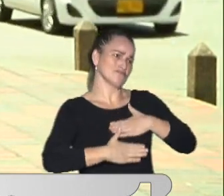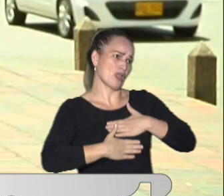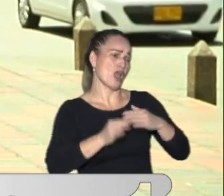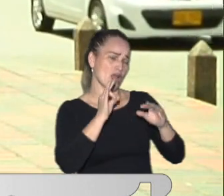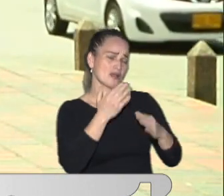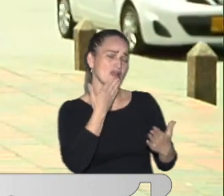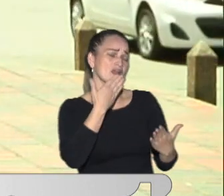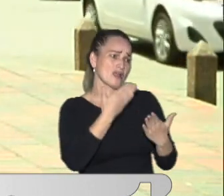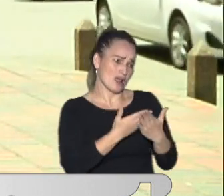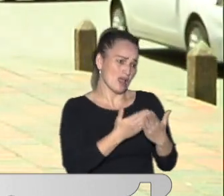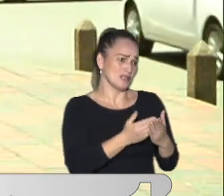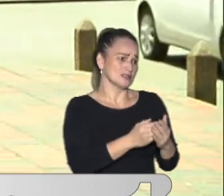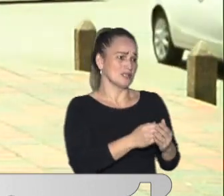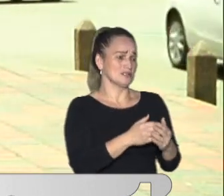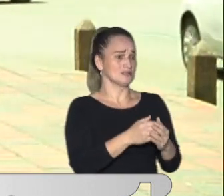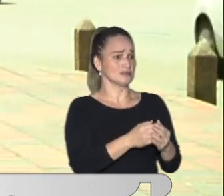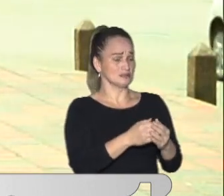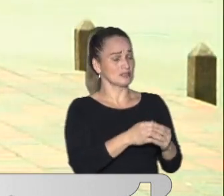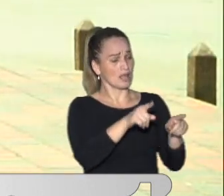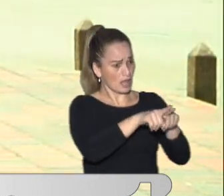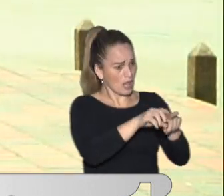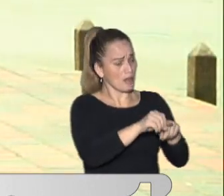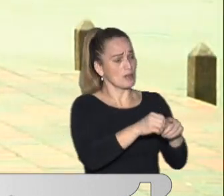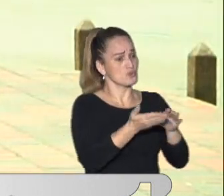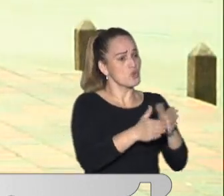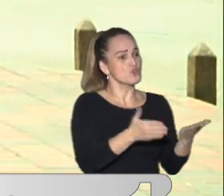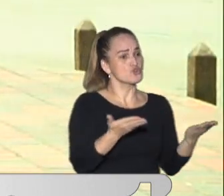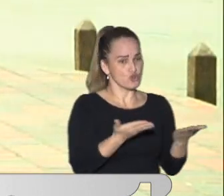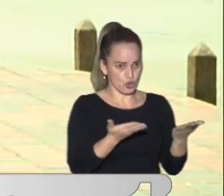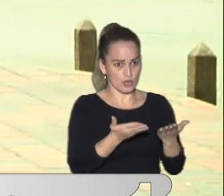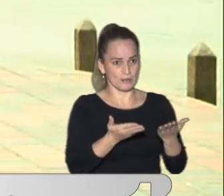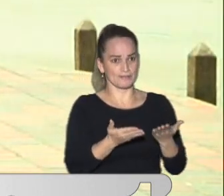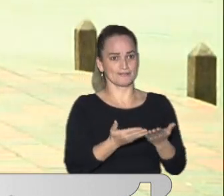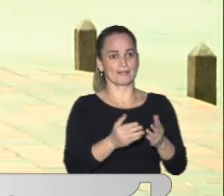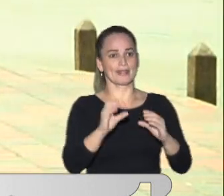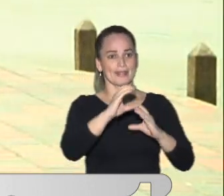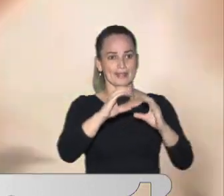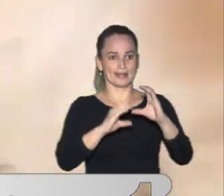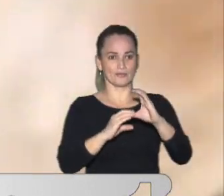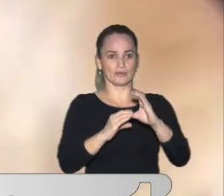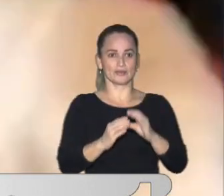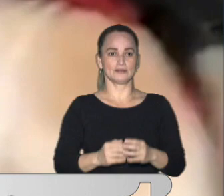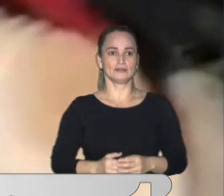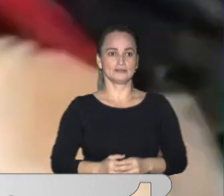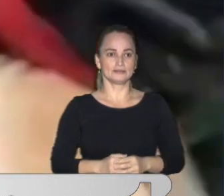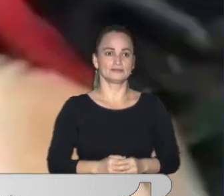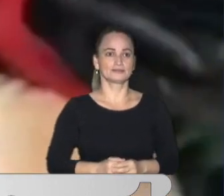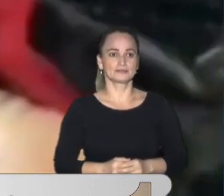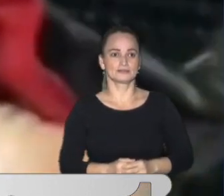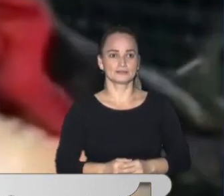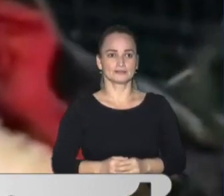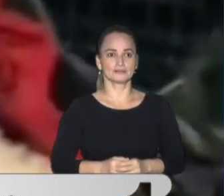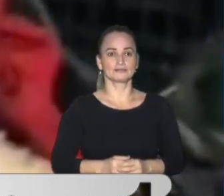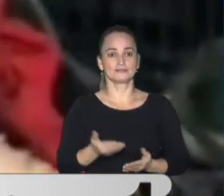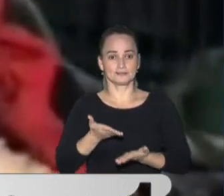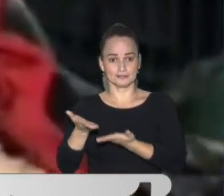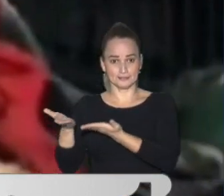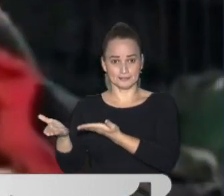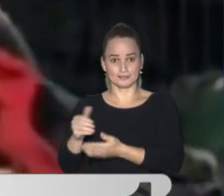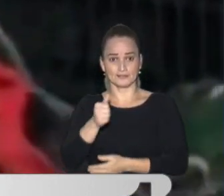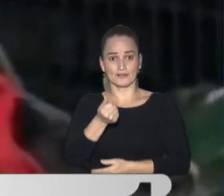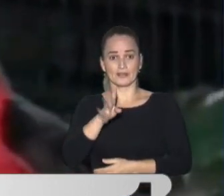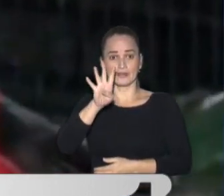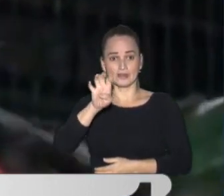hallado este cuerpo en zona rural del municipio de Mercaderes, en el Cauca. Silvano Cántaro, de 19